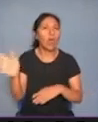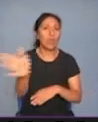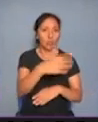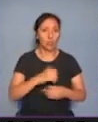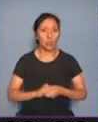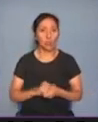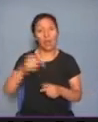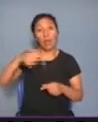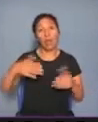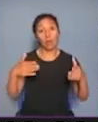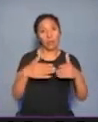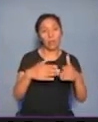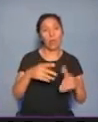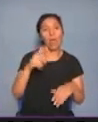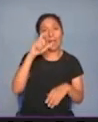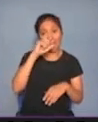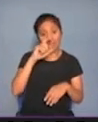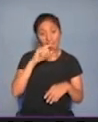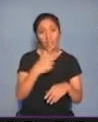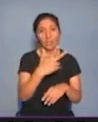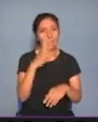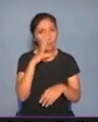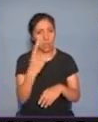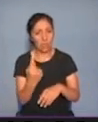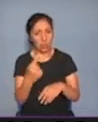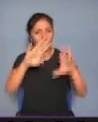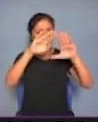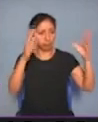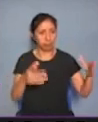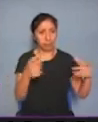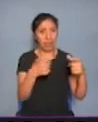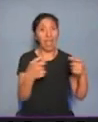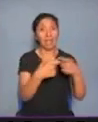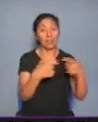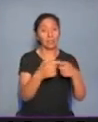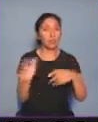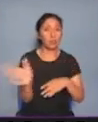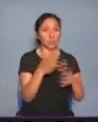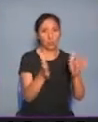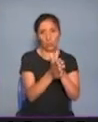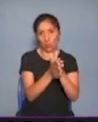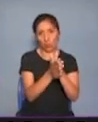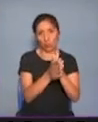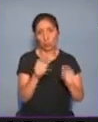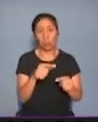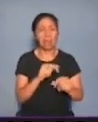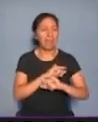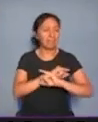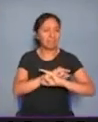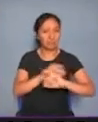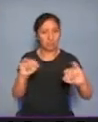belgrano 1351 Precisamente en las instalaciones de la asociación todos juntos para llevarle toda la